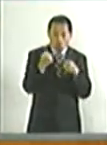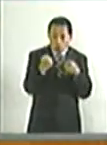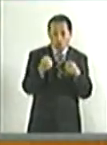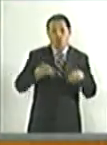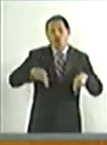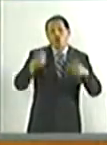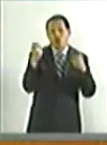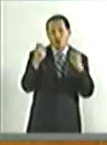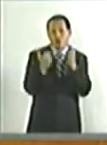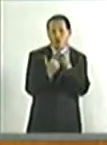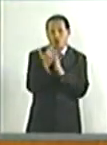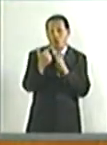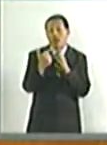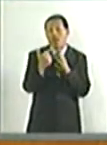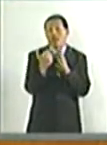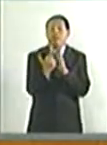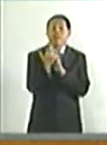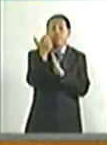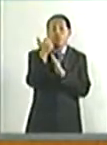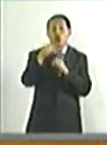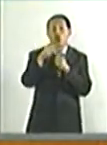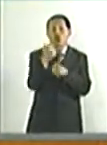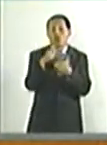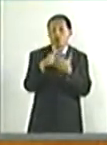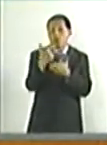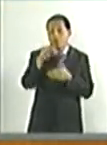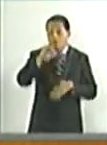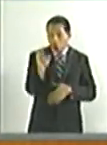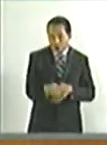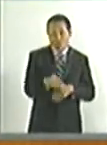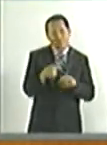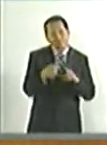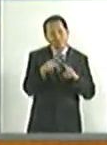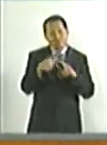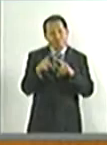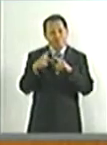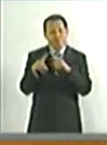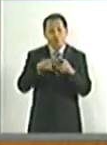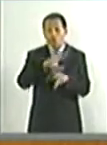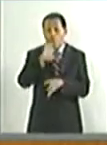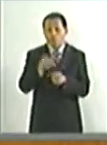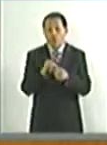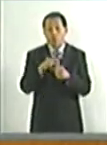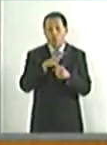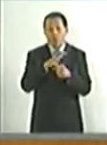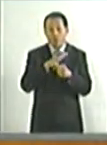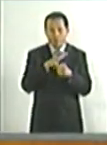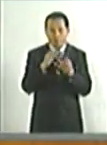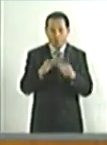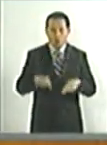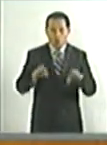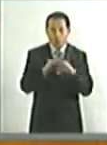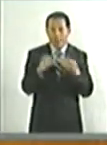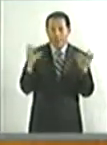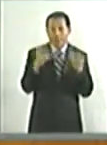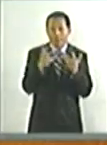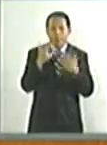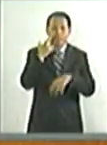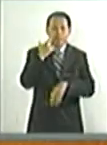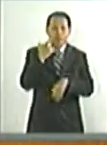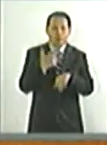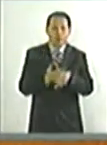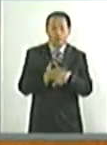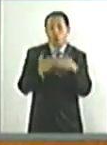con aumento del 12.7%, entre otros. En todos ellos habremos de actuar de manera